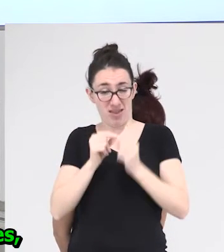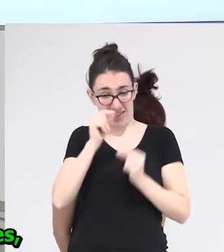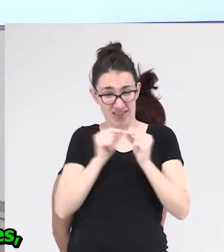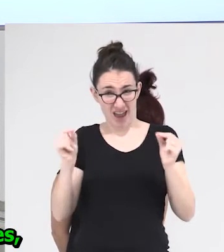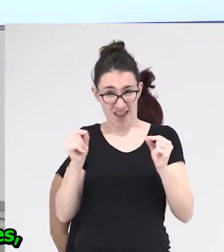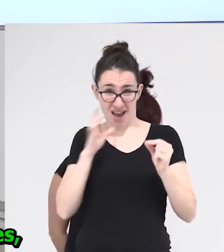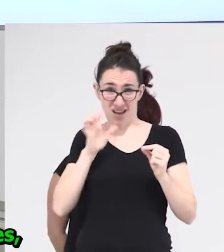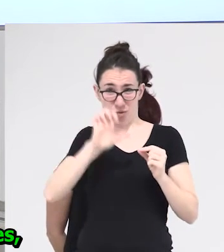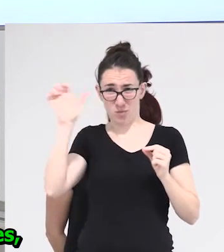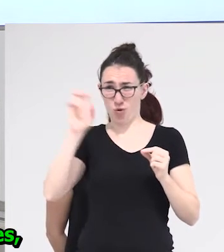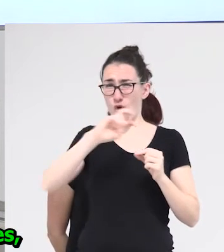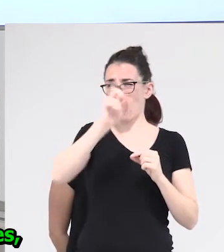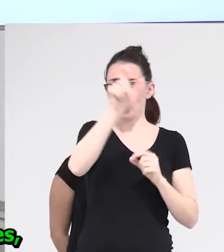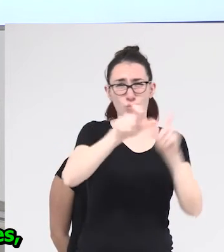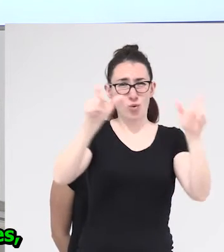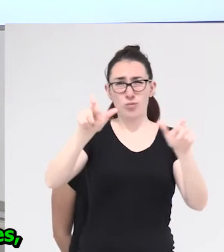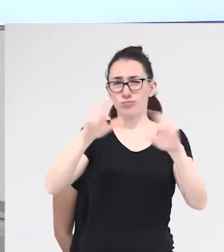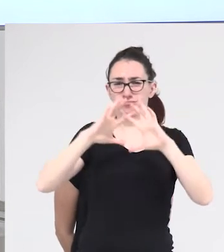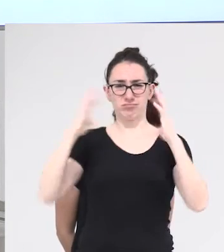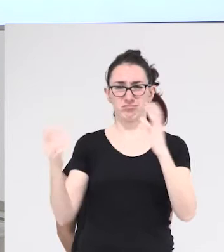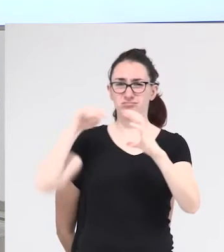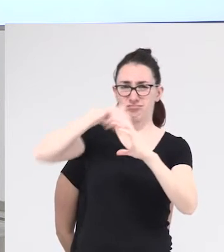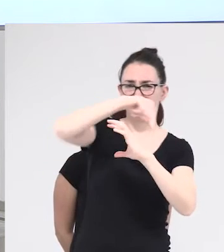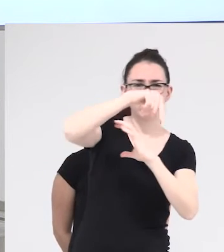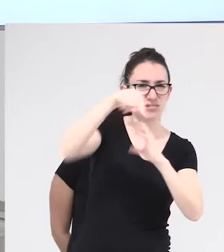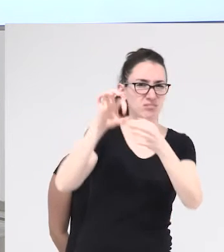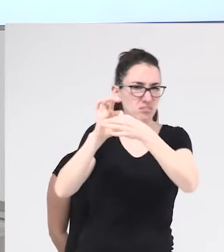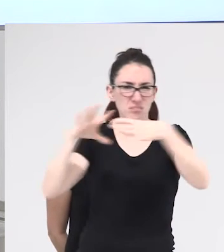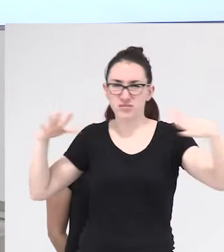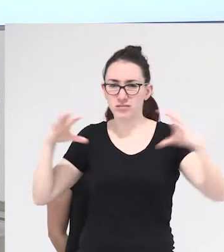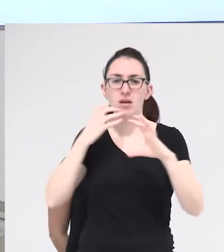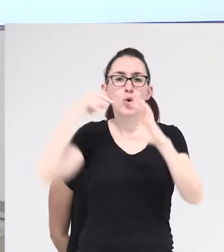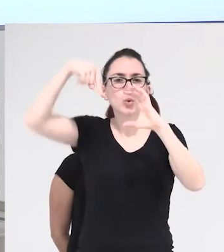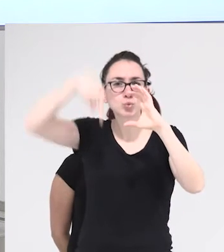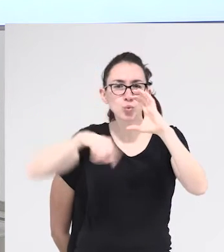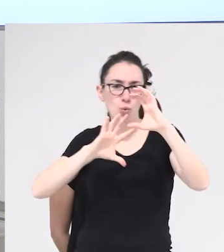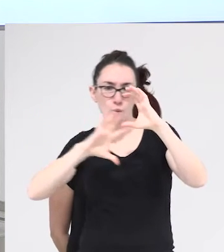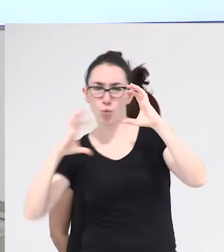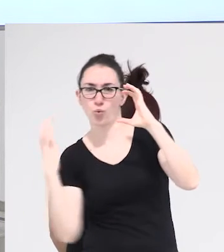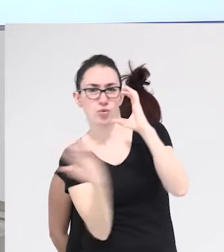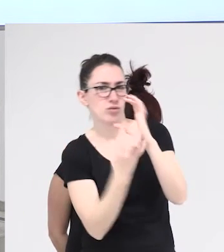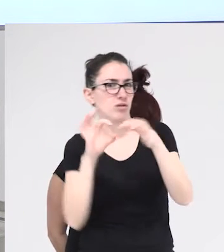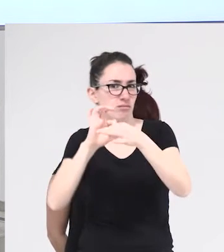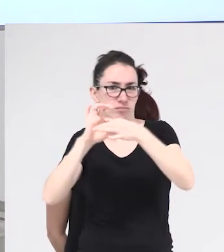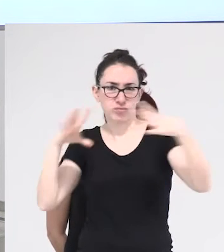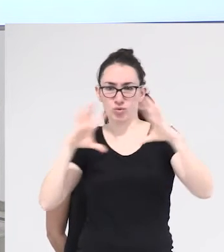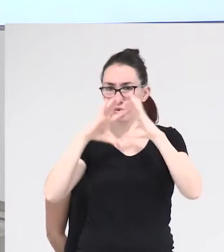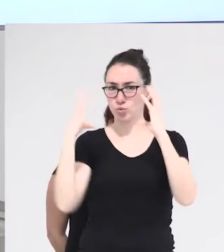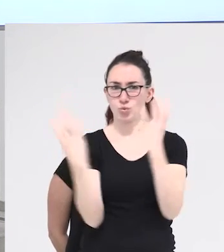qué puede tener que ver con otros cuerpos en otras latitudes, en los sures del mundo, en el sur